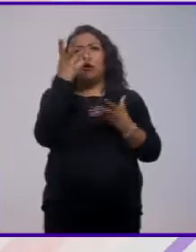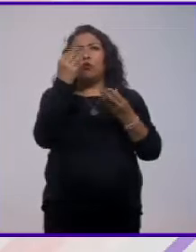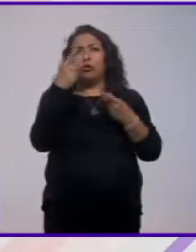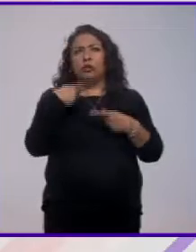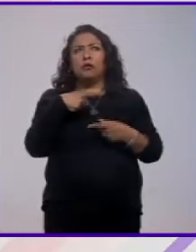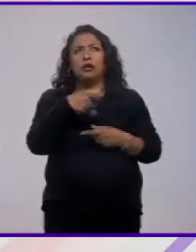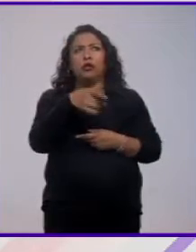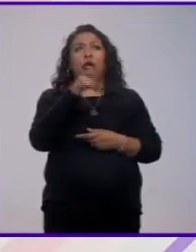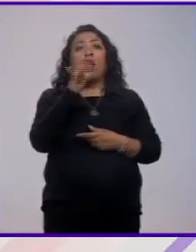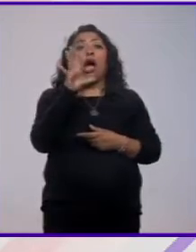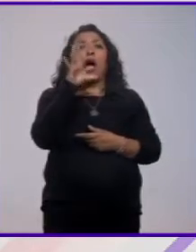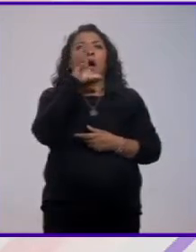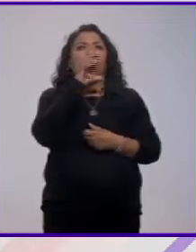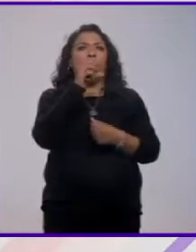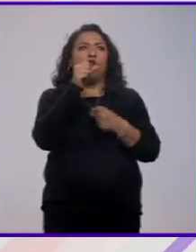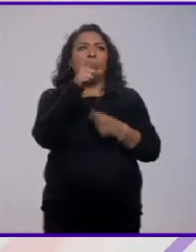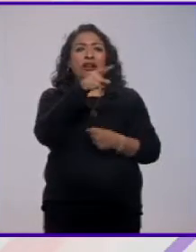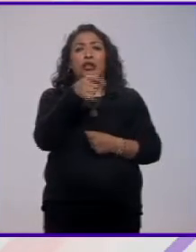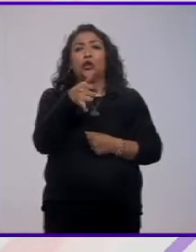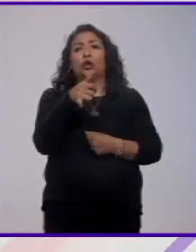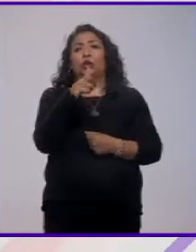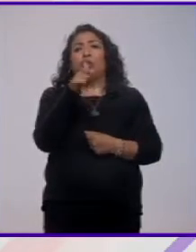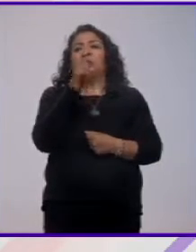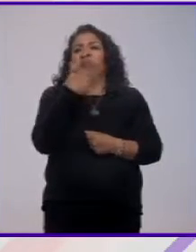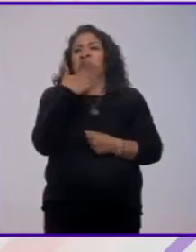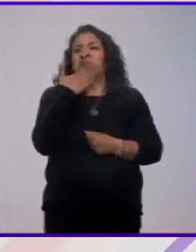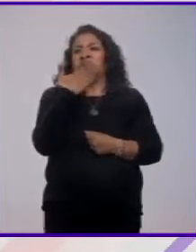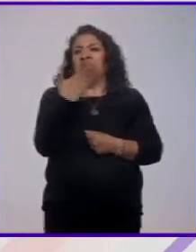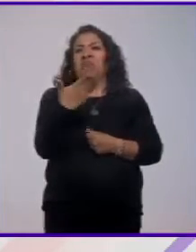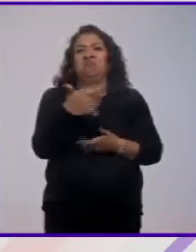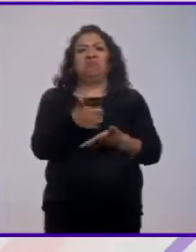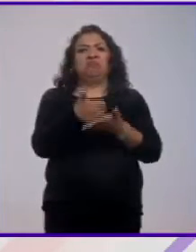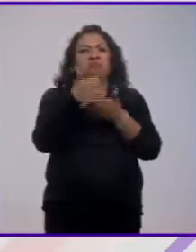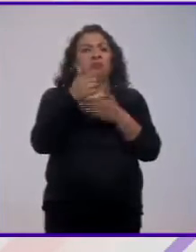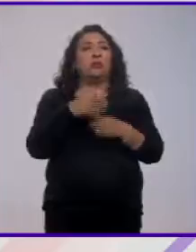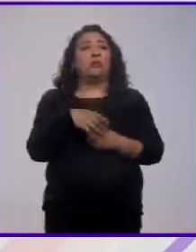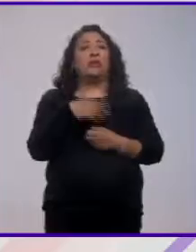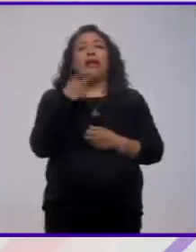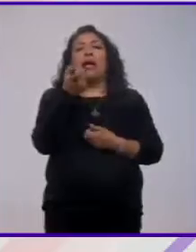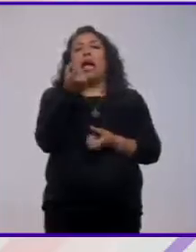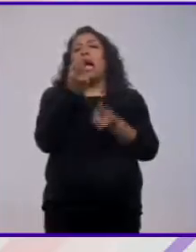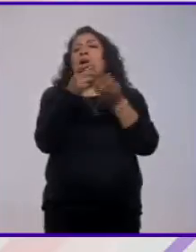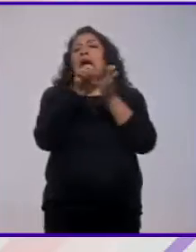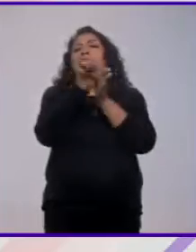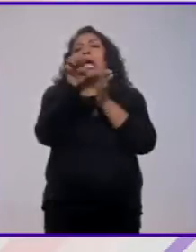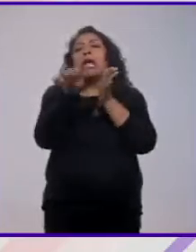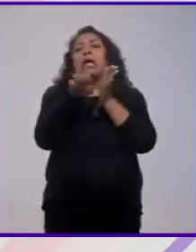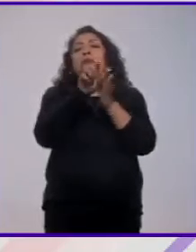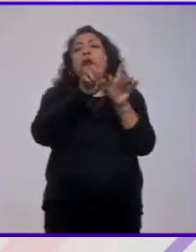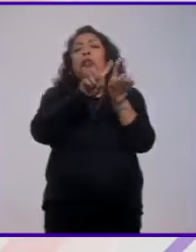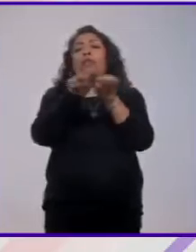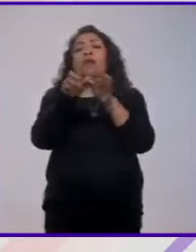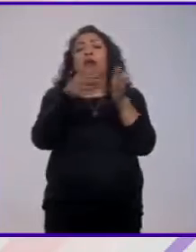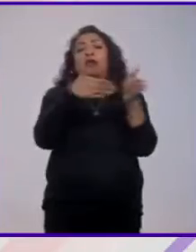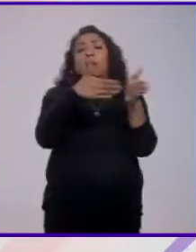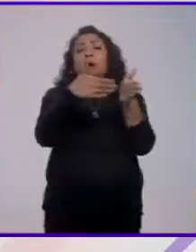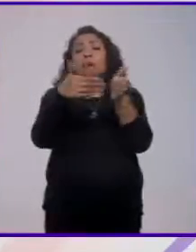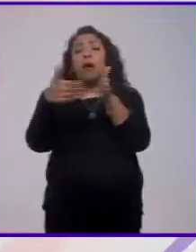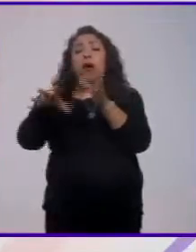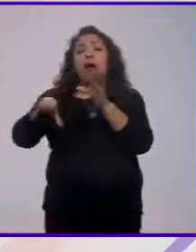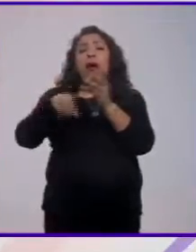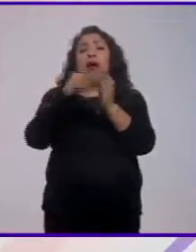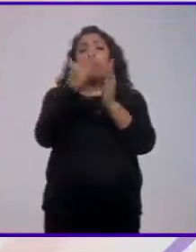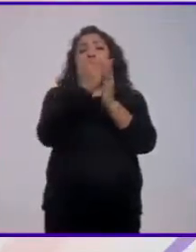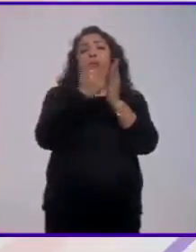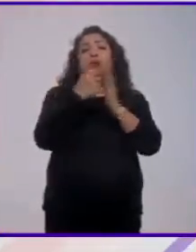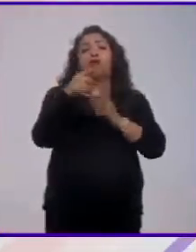toman. Cuando hay mucho calor es una bebida, es muy buena. Estos son algunos ejemplos de la variedad de platillos que integra el